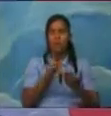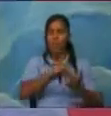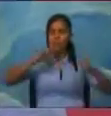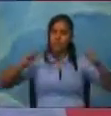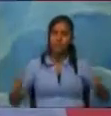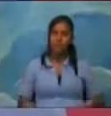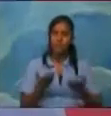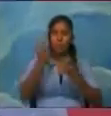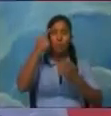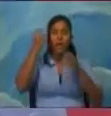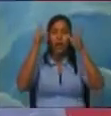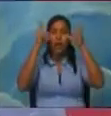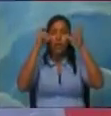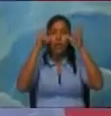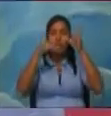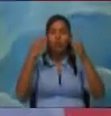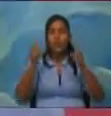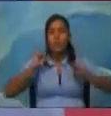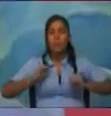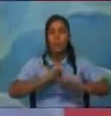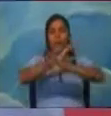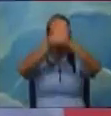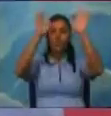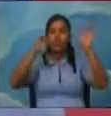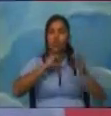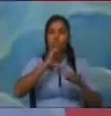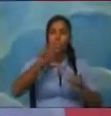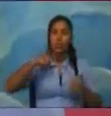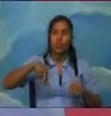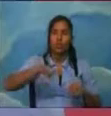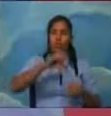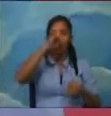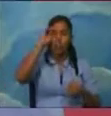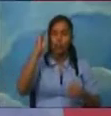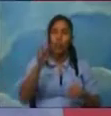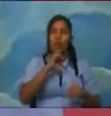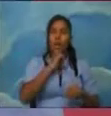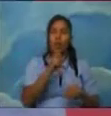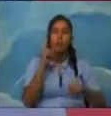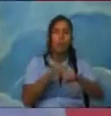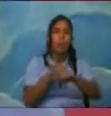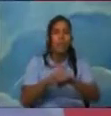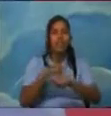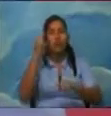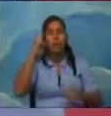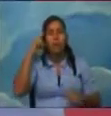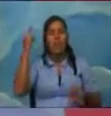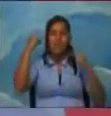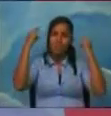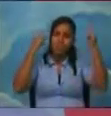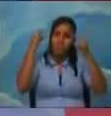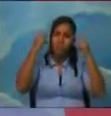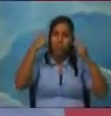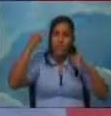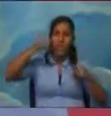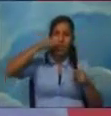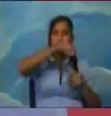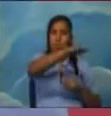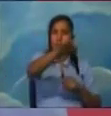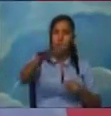para oírnos. ¡Qué maravilloso es nuestro Dios! Es un momento para reflexionar, es un momento para que el